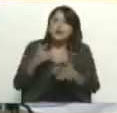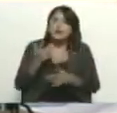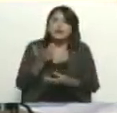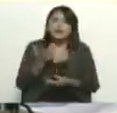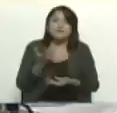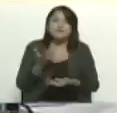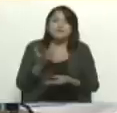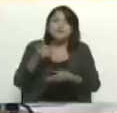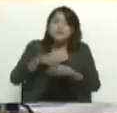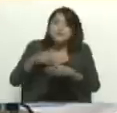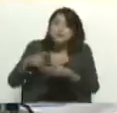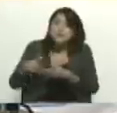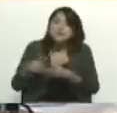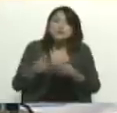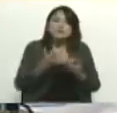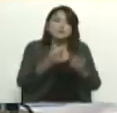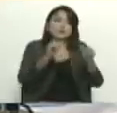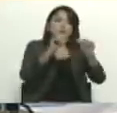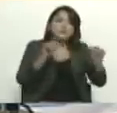electoral que diseñó Tibisay Lucena,